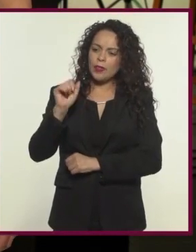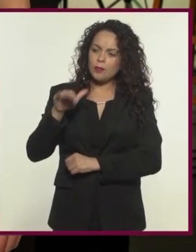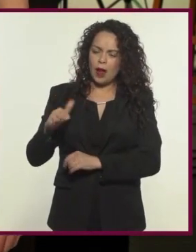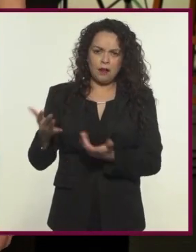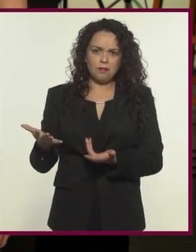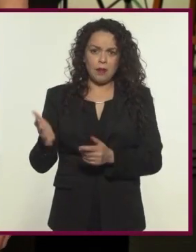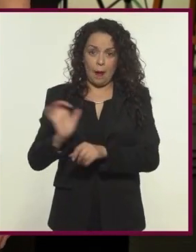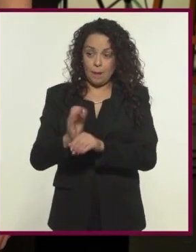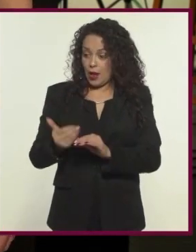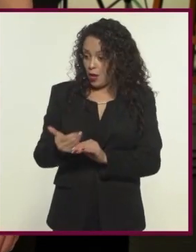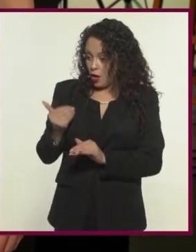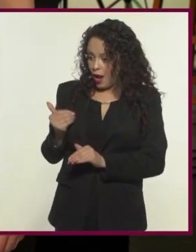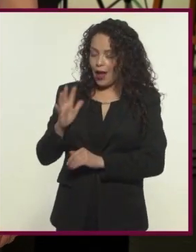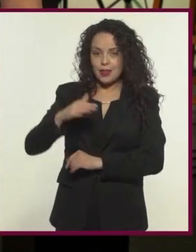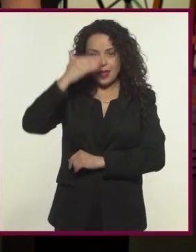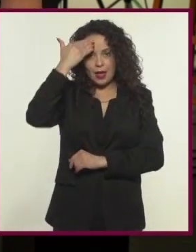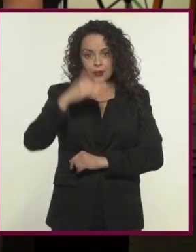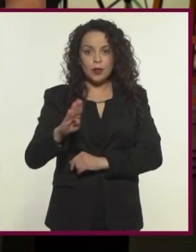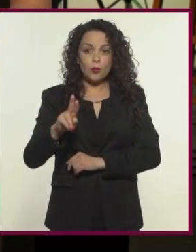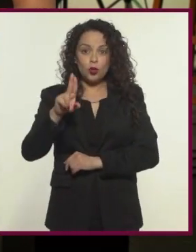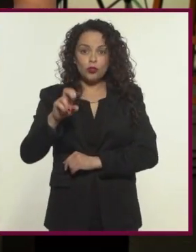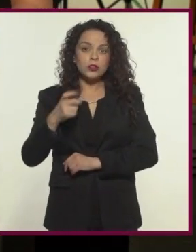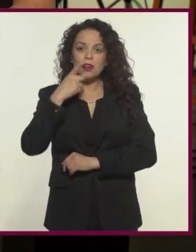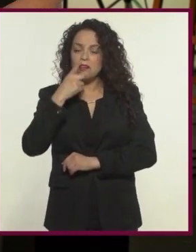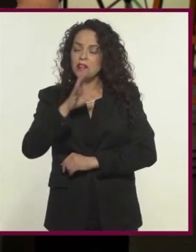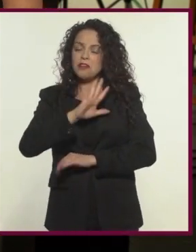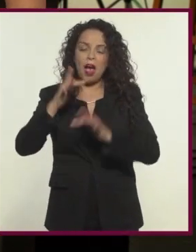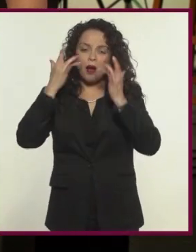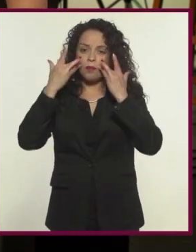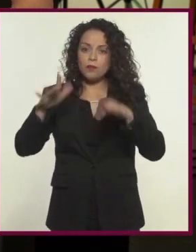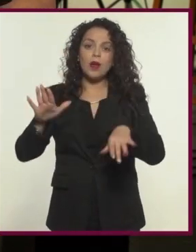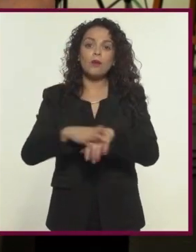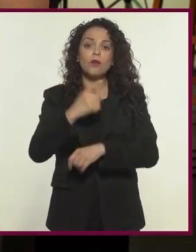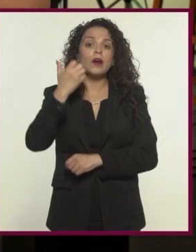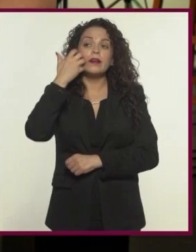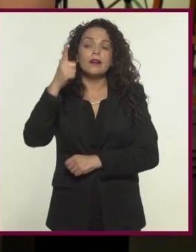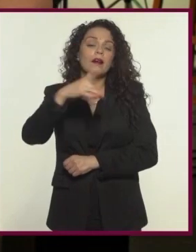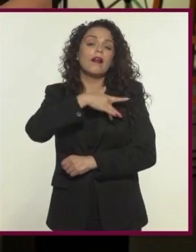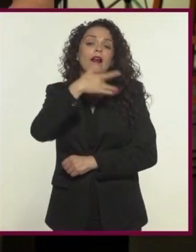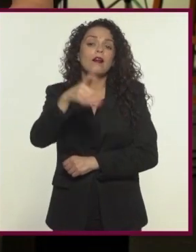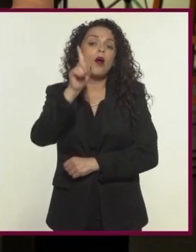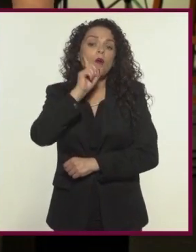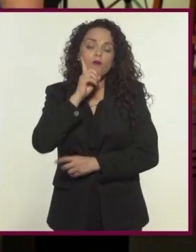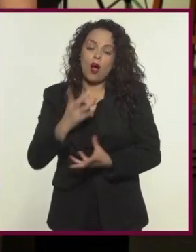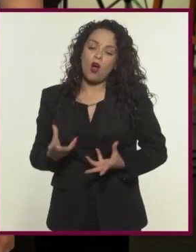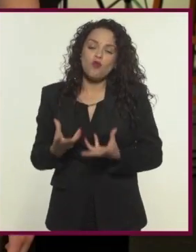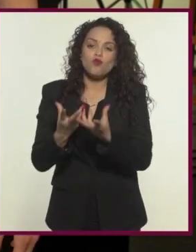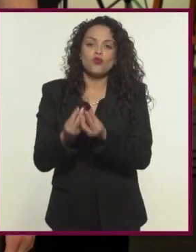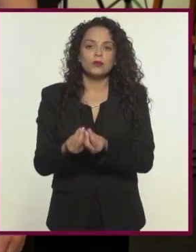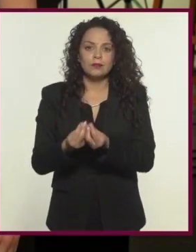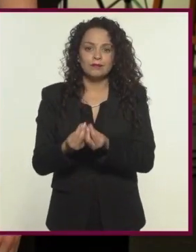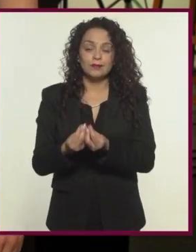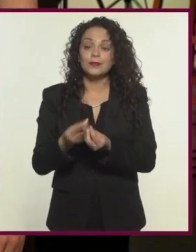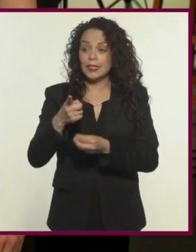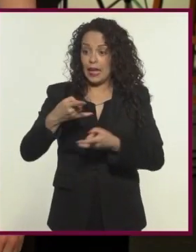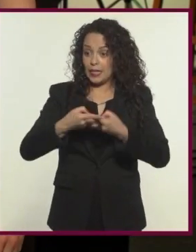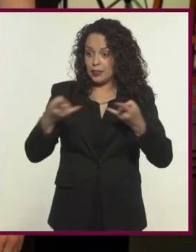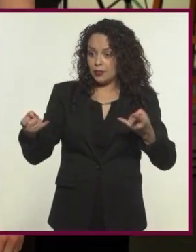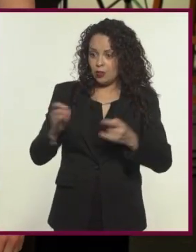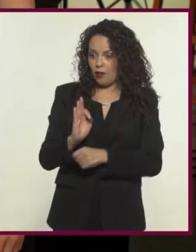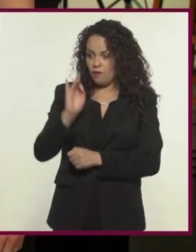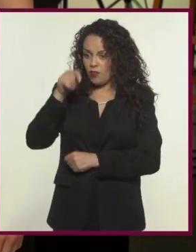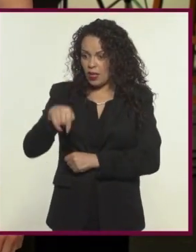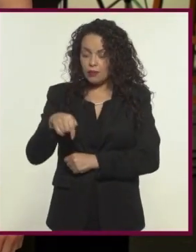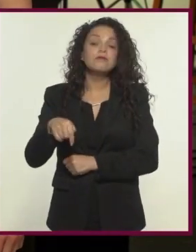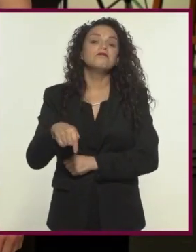que sabemos por la película anterior es que Bruce quiere dejar de ser Batman para estar con la chica que ama. Y al final de la cinta,